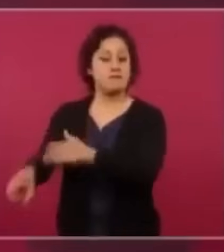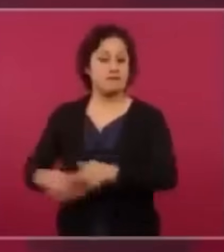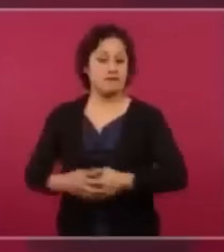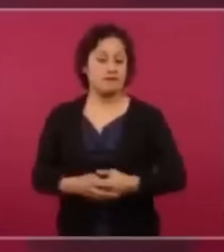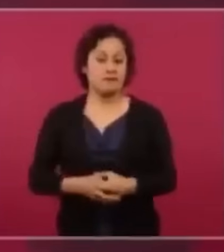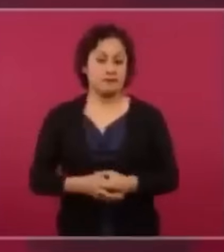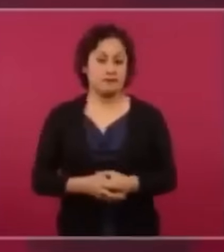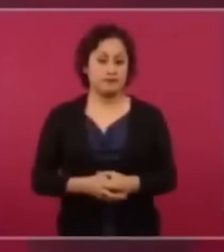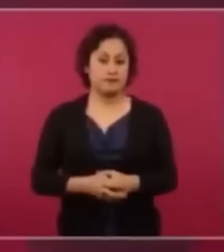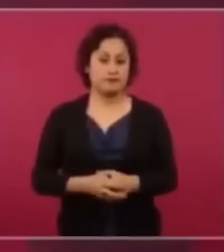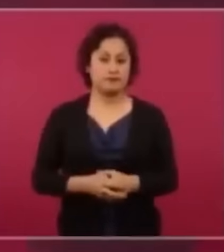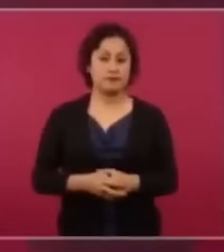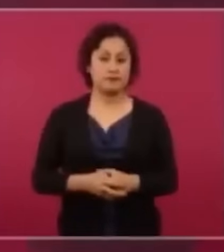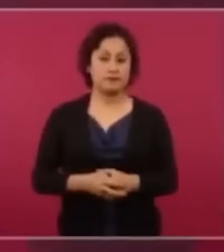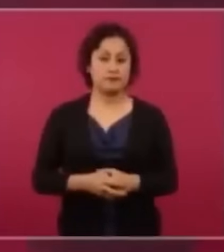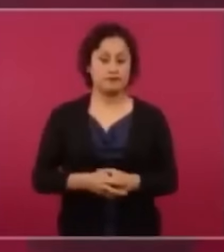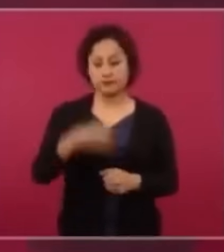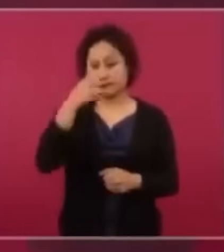a los